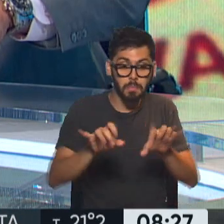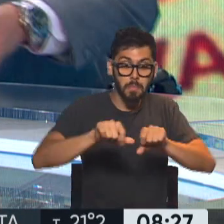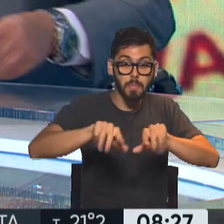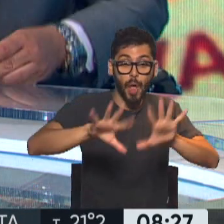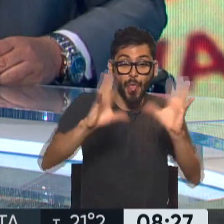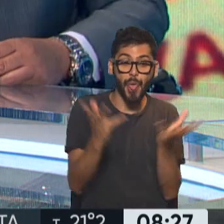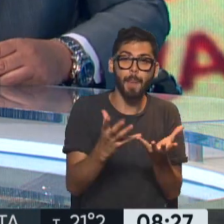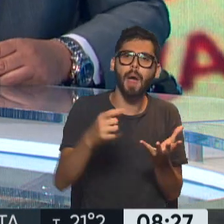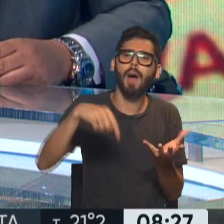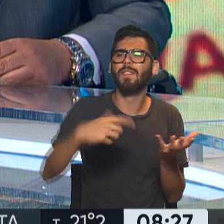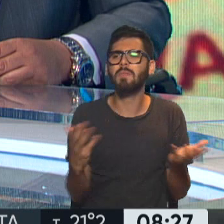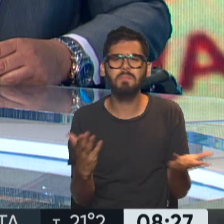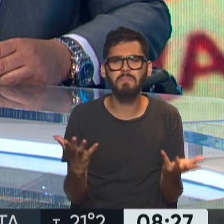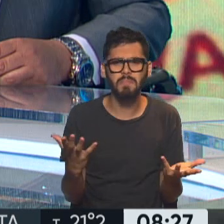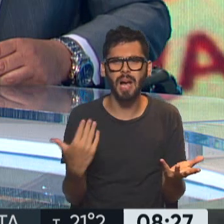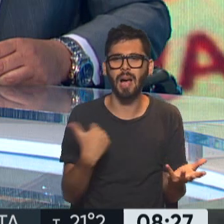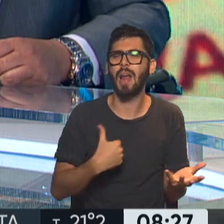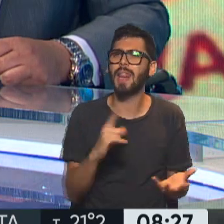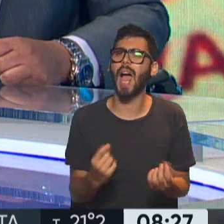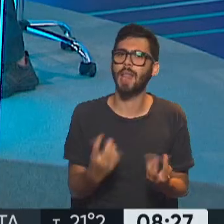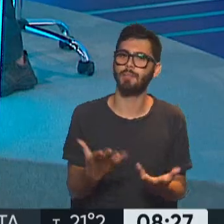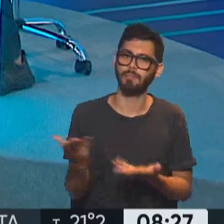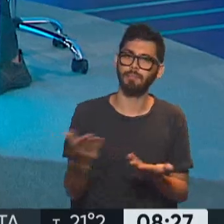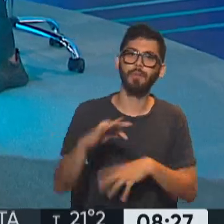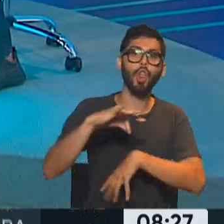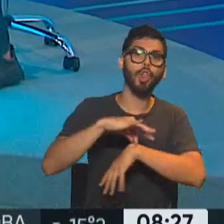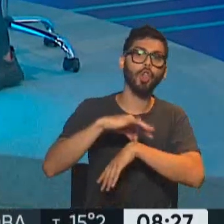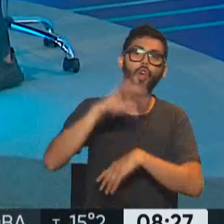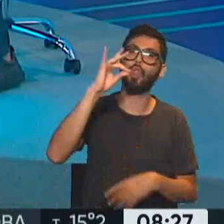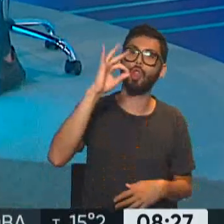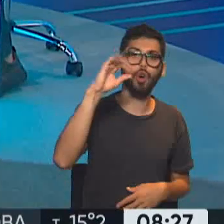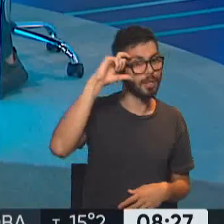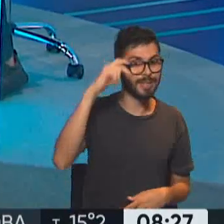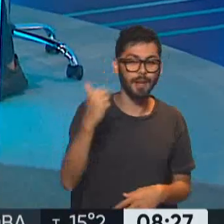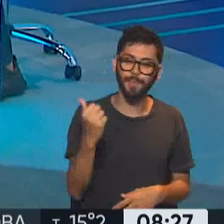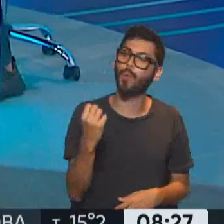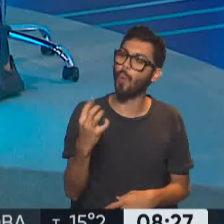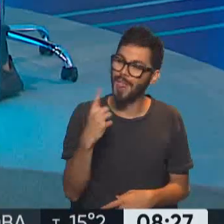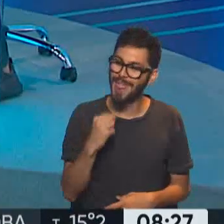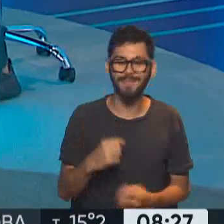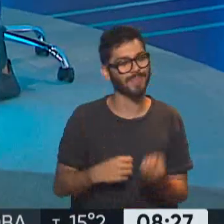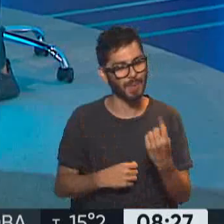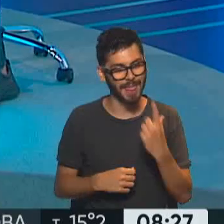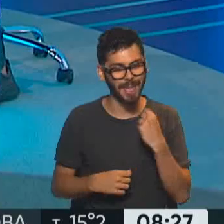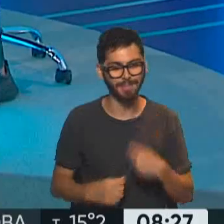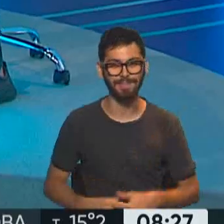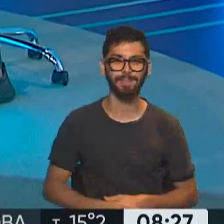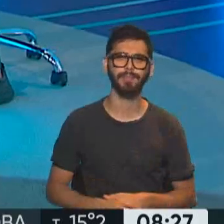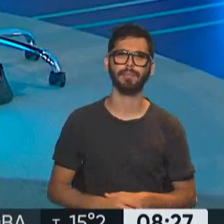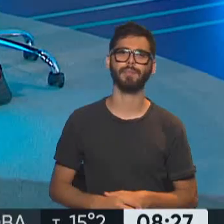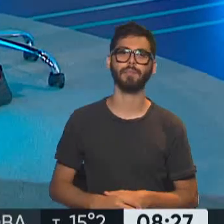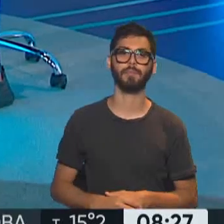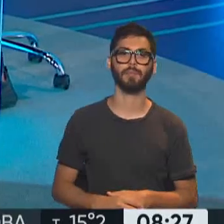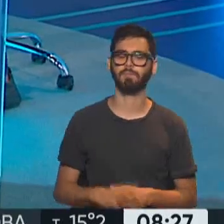nuestro país. El doctor Guillermo Docena, ¿cómo le va? Buen día, ¿cómo Bienvenido, les va? como Buen siempre. día. Muchas gracias a ustedes. Bueno, ¿qué es lo primero que